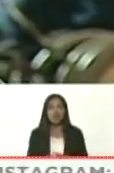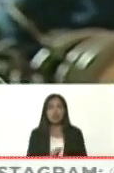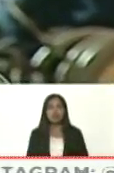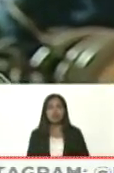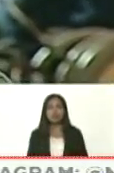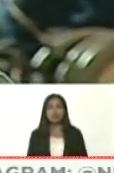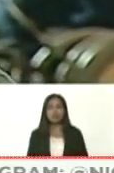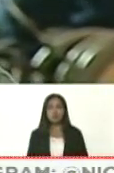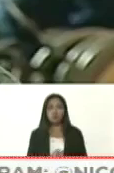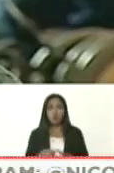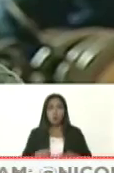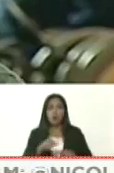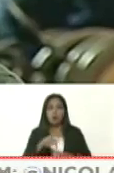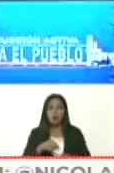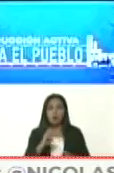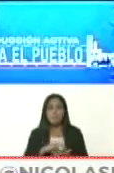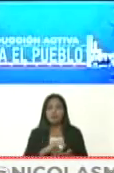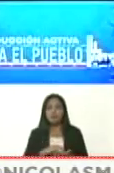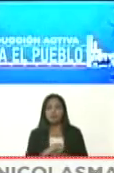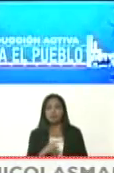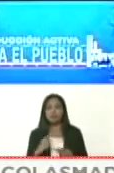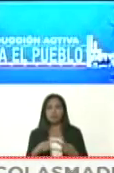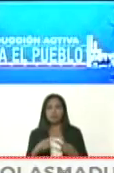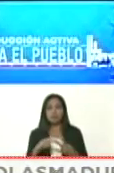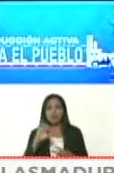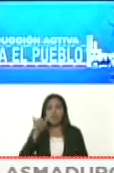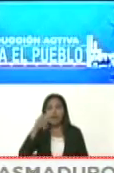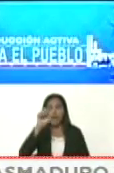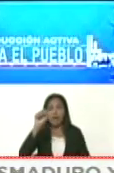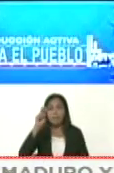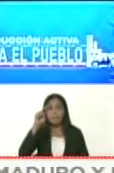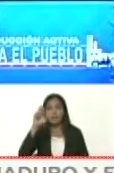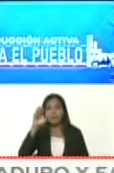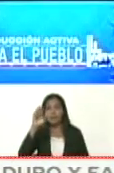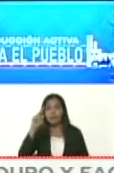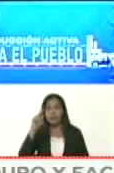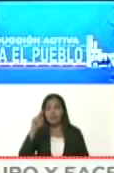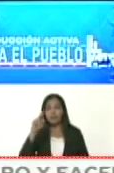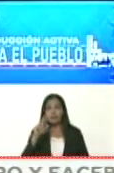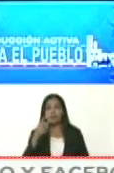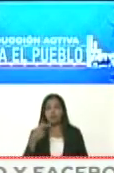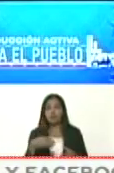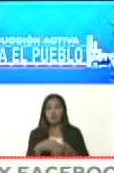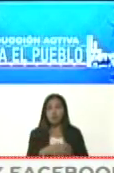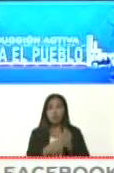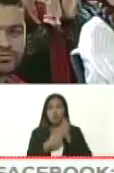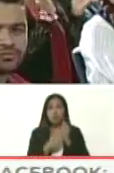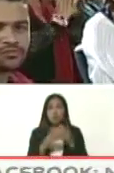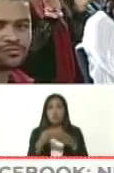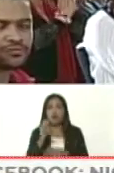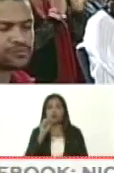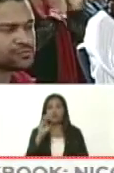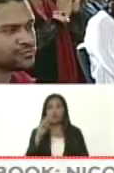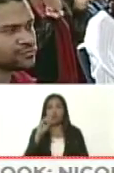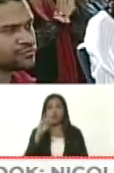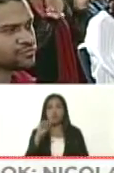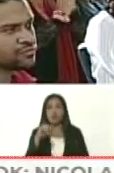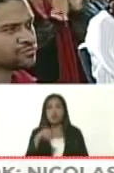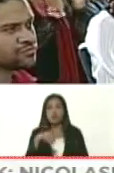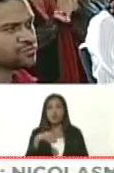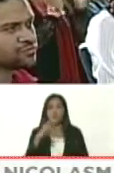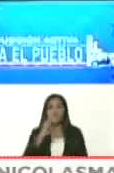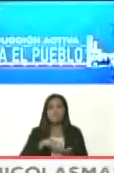capital. A Javier Marcano Tabata, general de división, comandante de la SODI Miranda, compañero.